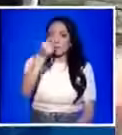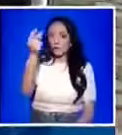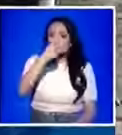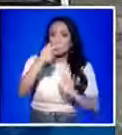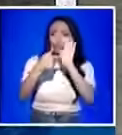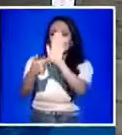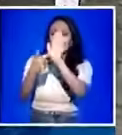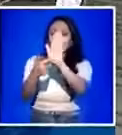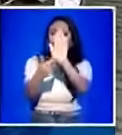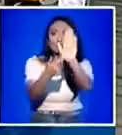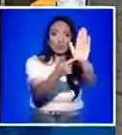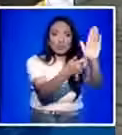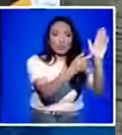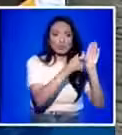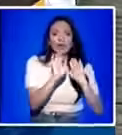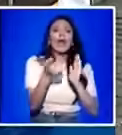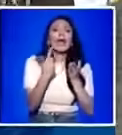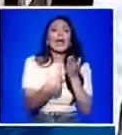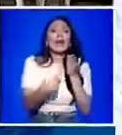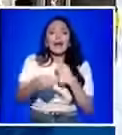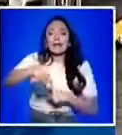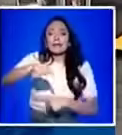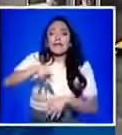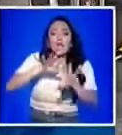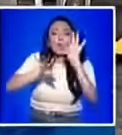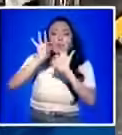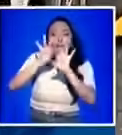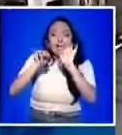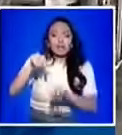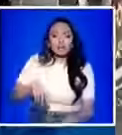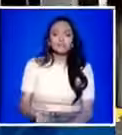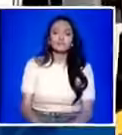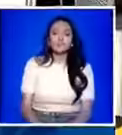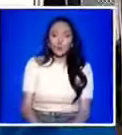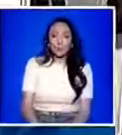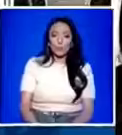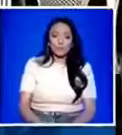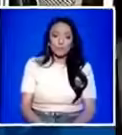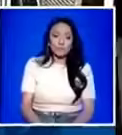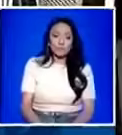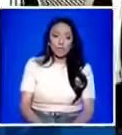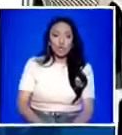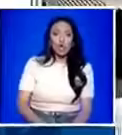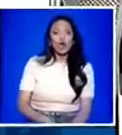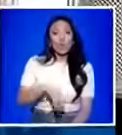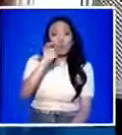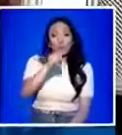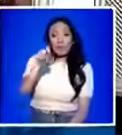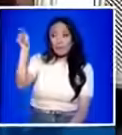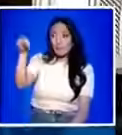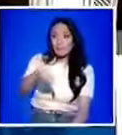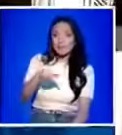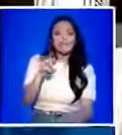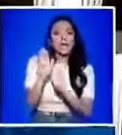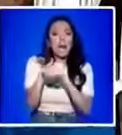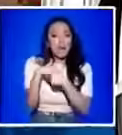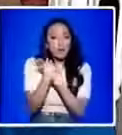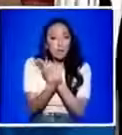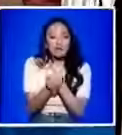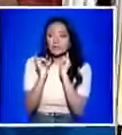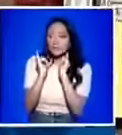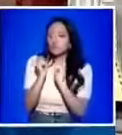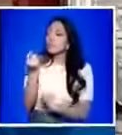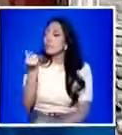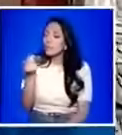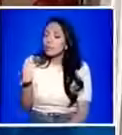exponer el producto para que los vecinos vengan y puedan también disfrutar y aprovechar los precios que